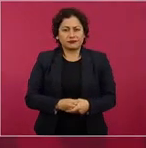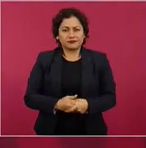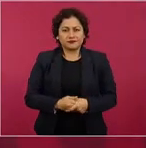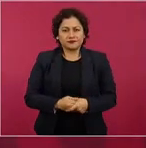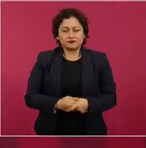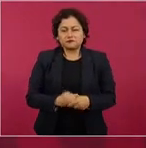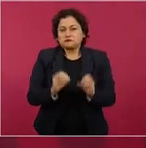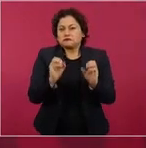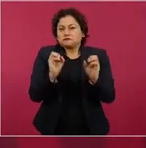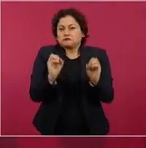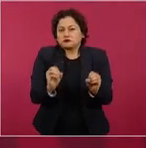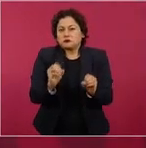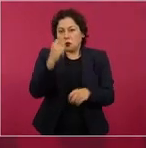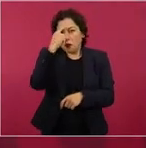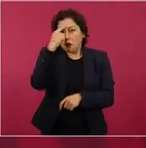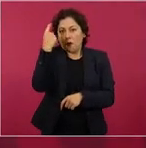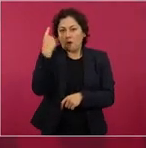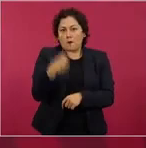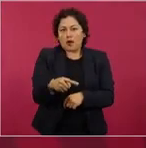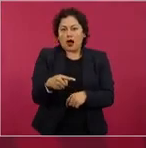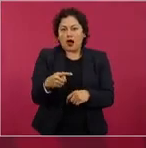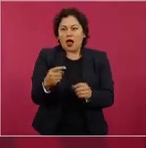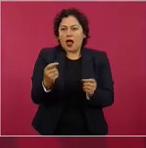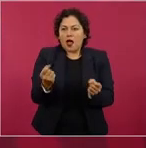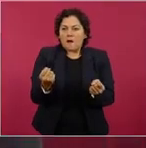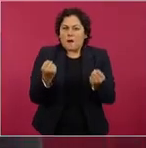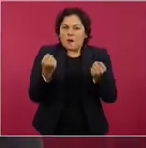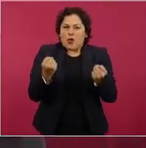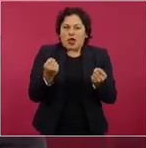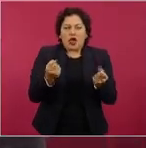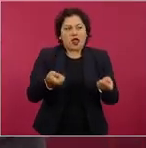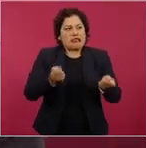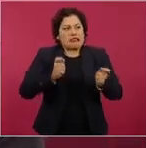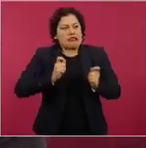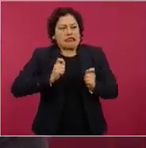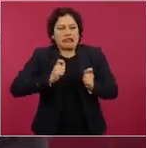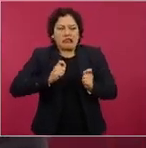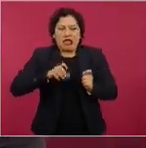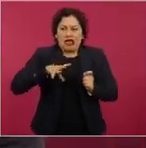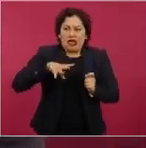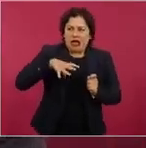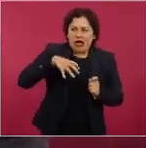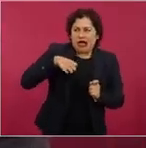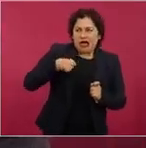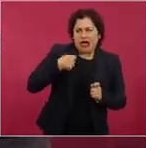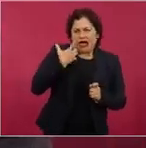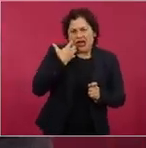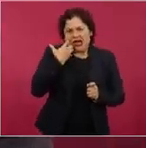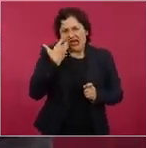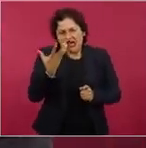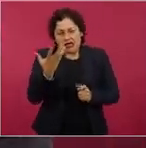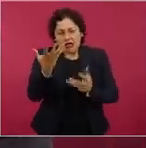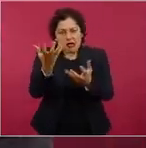o por la parafernalia del poder o por dinero.